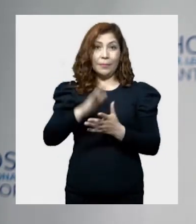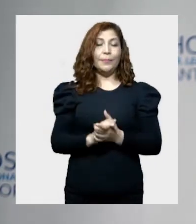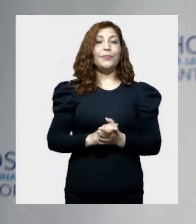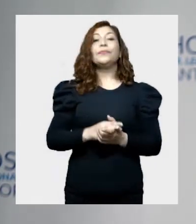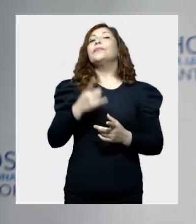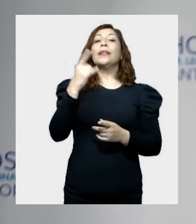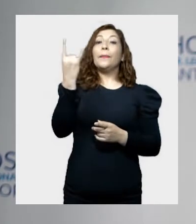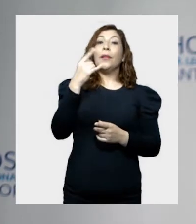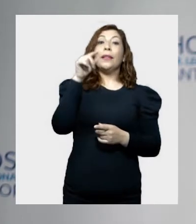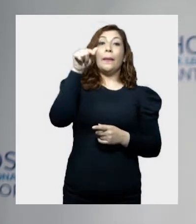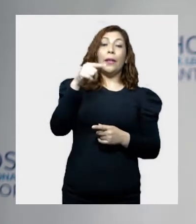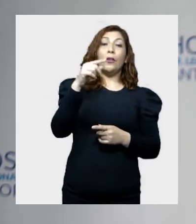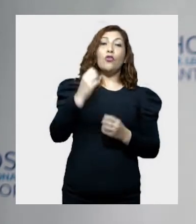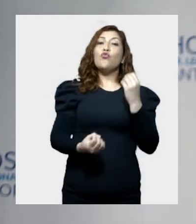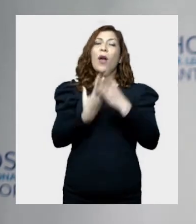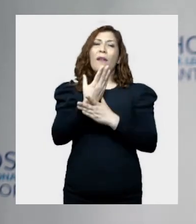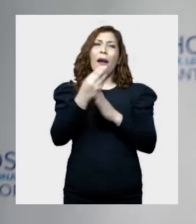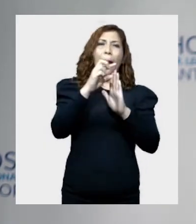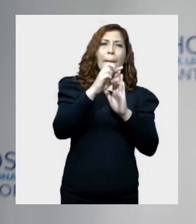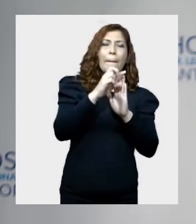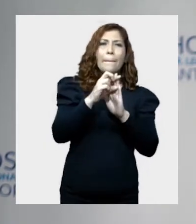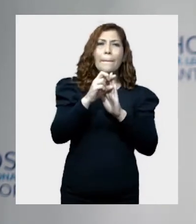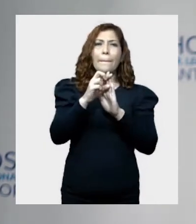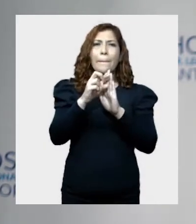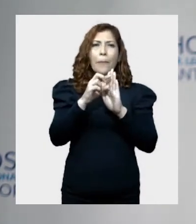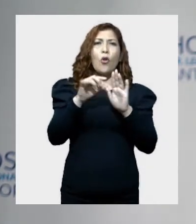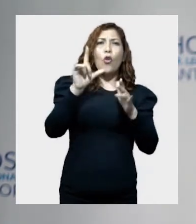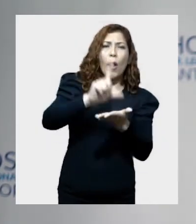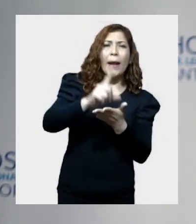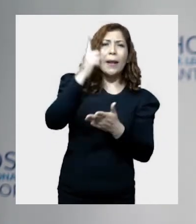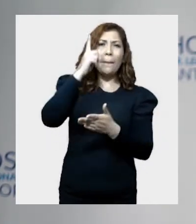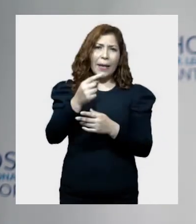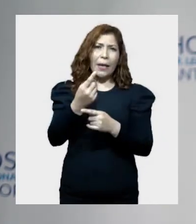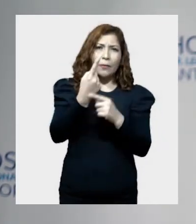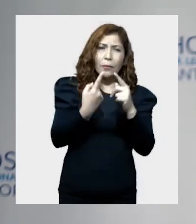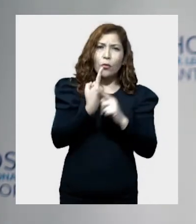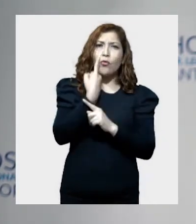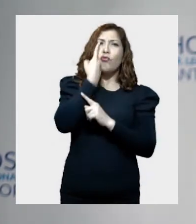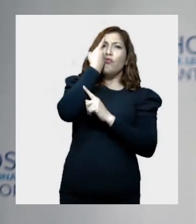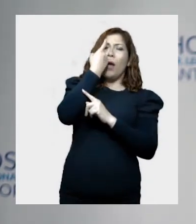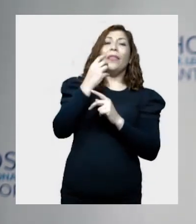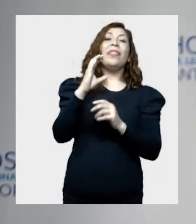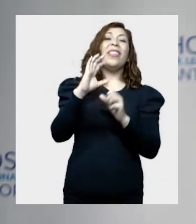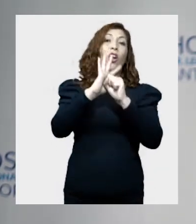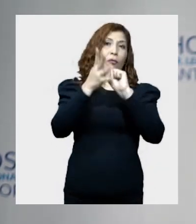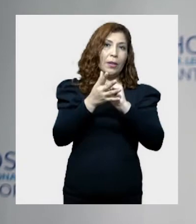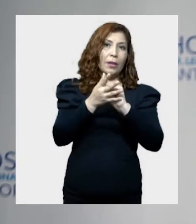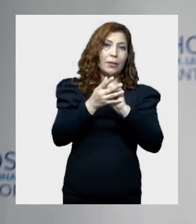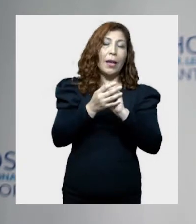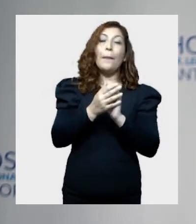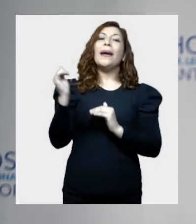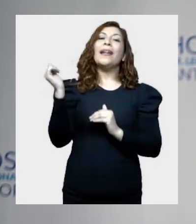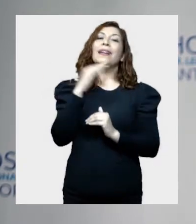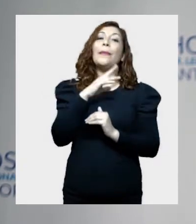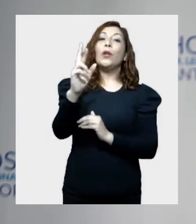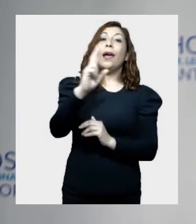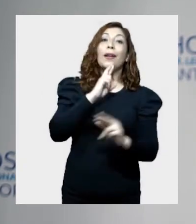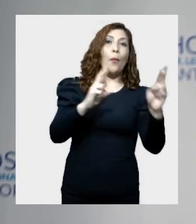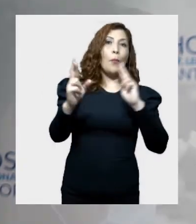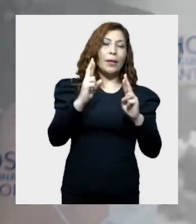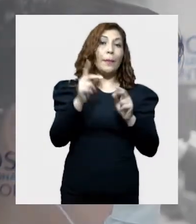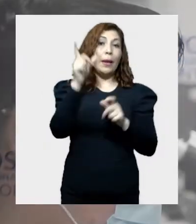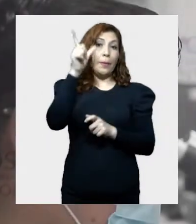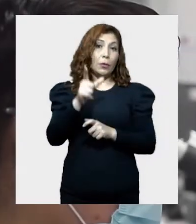también incluyó nuevas plataformas para PCR de COVID, optimizando así los tiempos de respuesta para nuestros usuarios y la